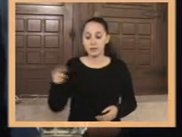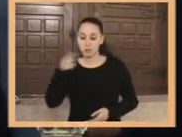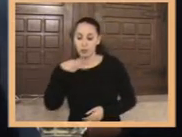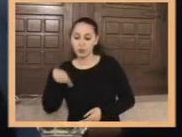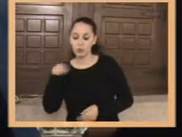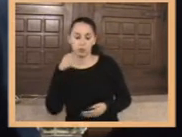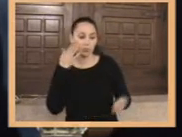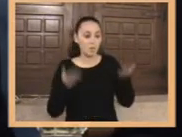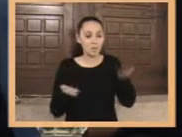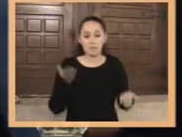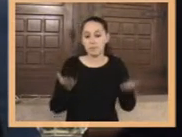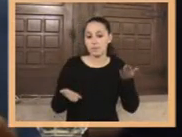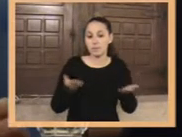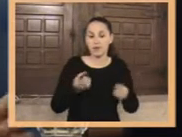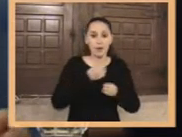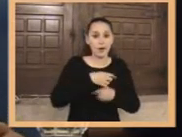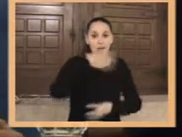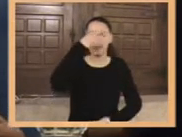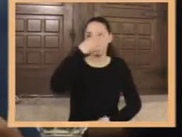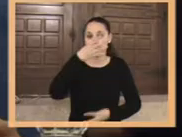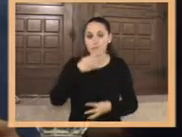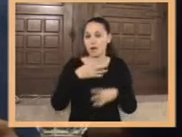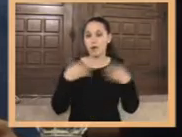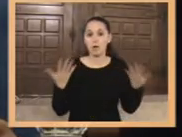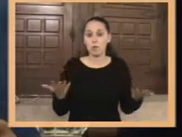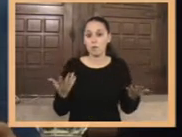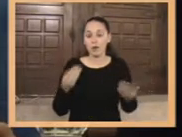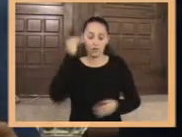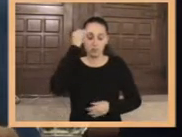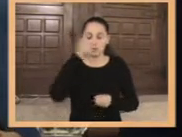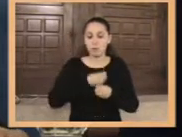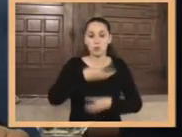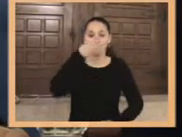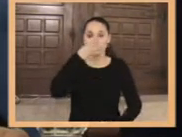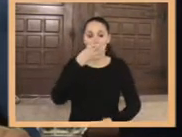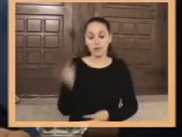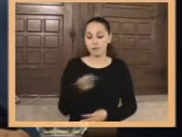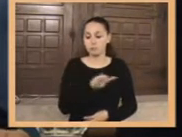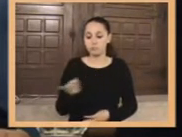más fiables, y hemos considerado que las más actualizadas son precisamente estas dos. Por lo tanto,